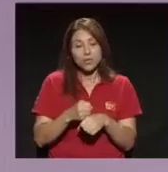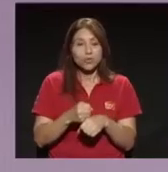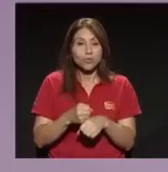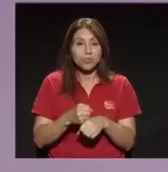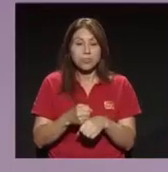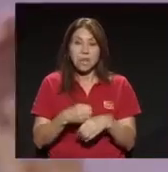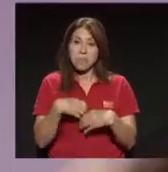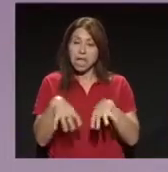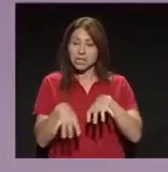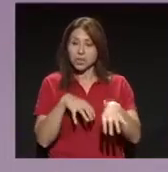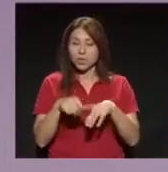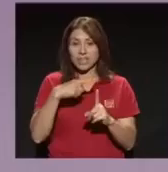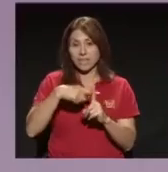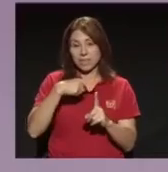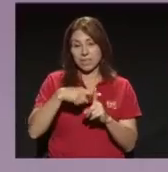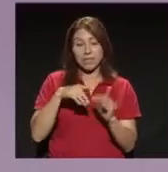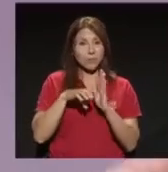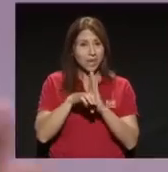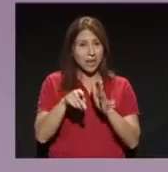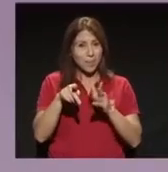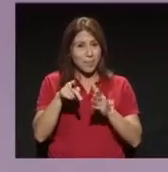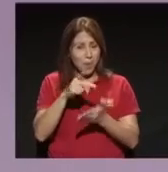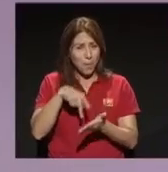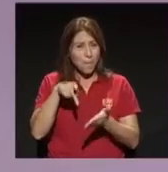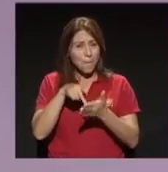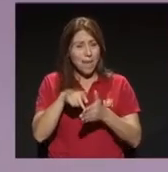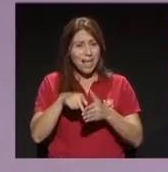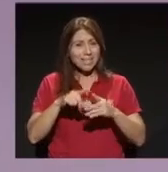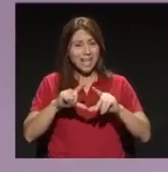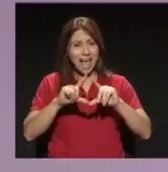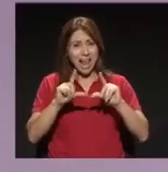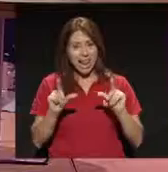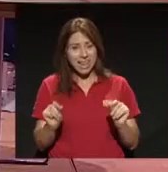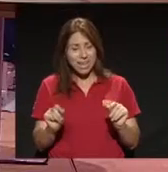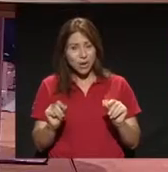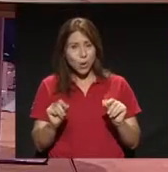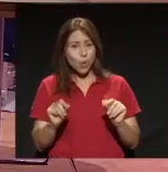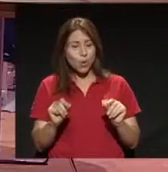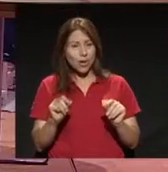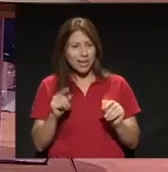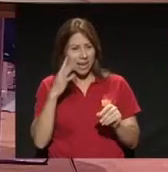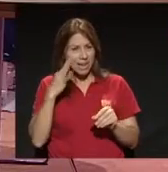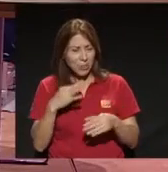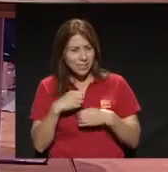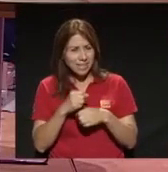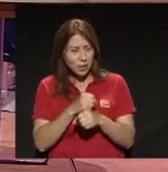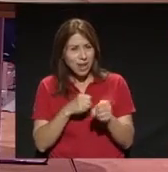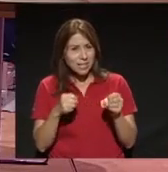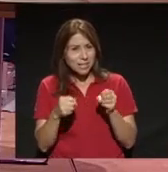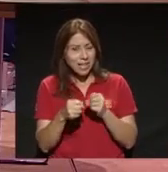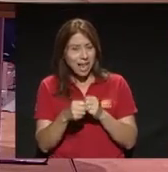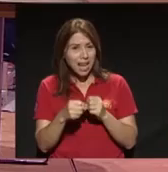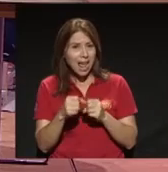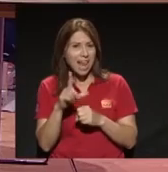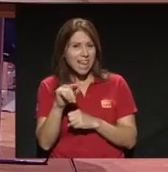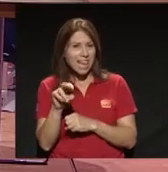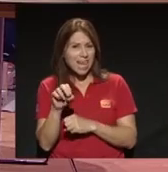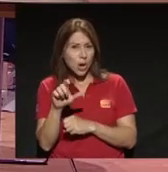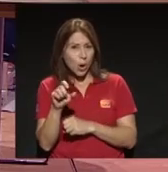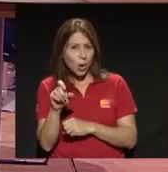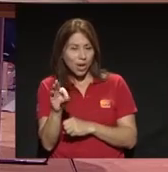afirmativa tal vez empleen como acto que fue que hicieron la sala de lactancia que estaba esto ya está